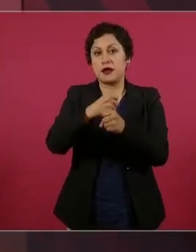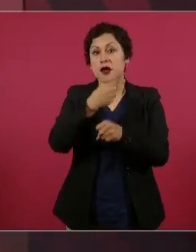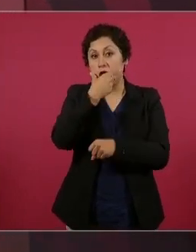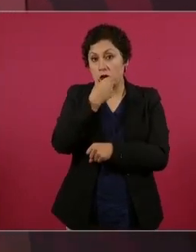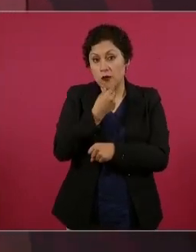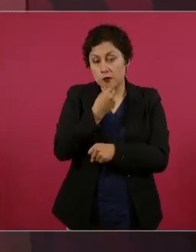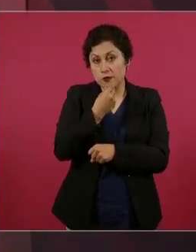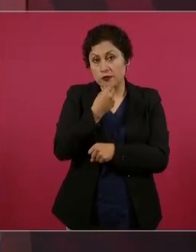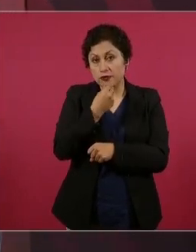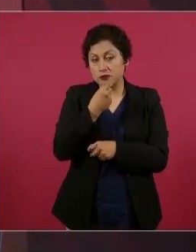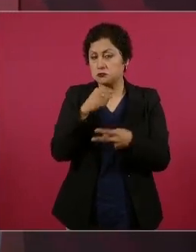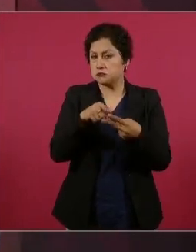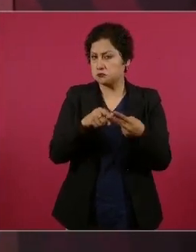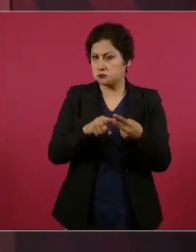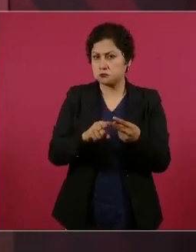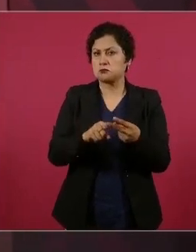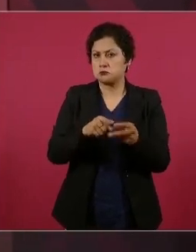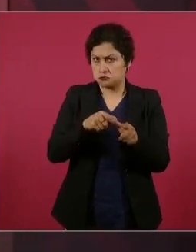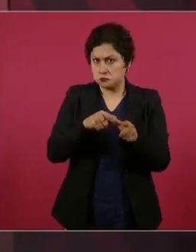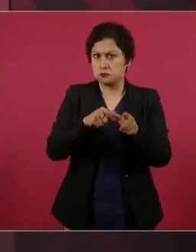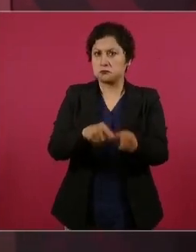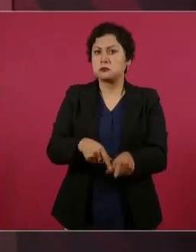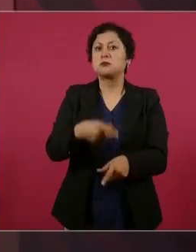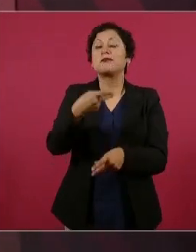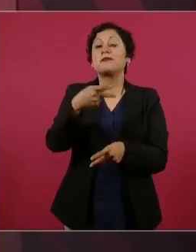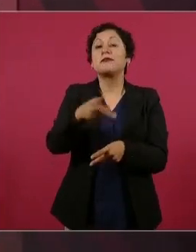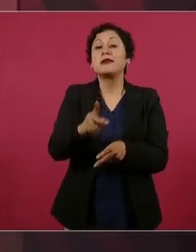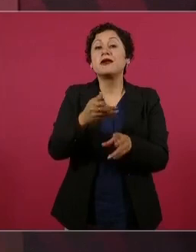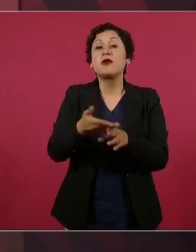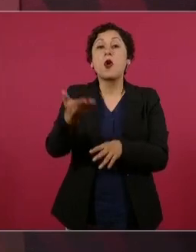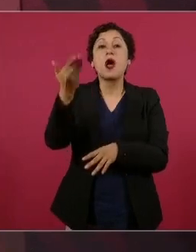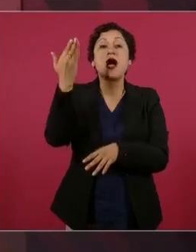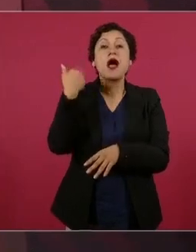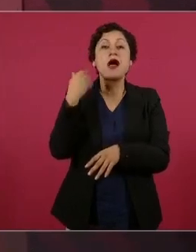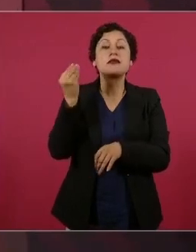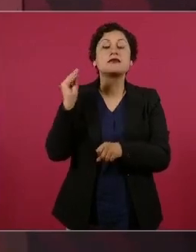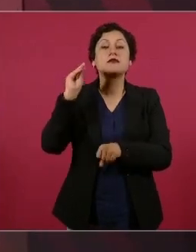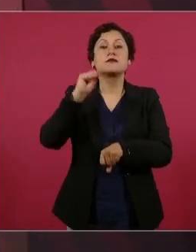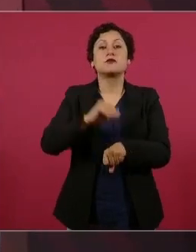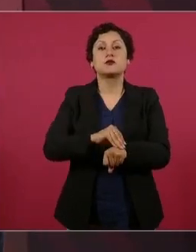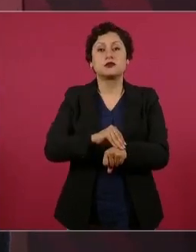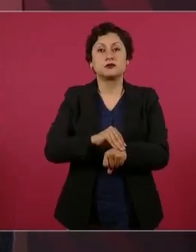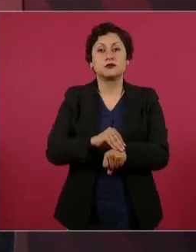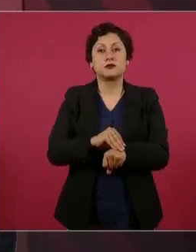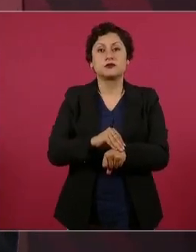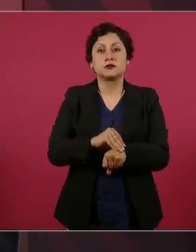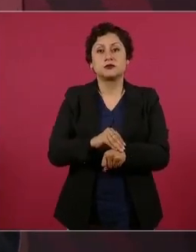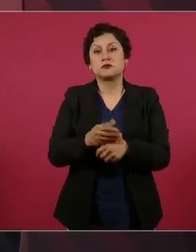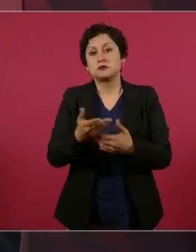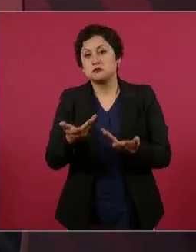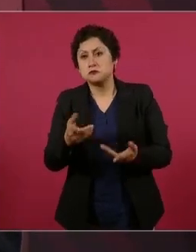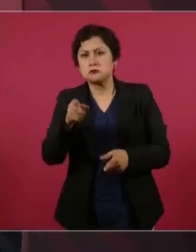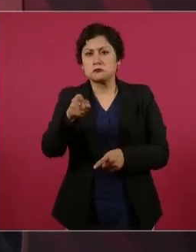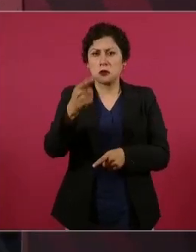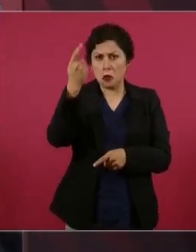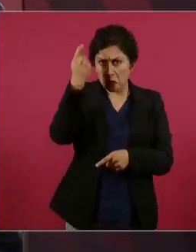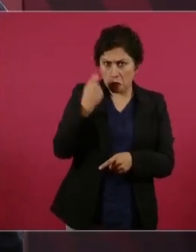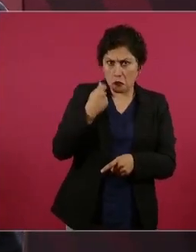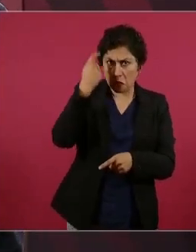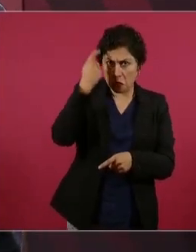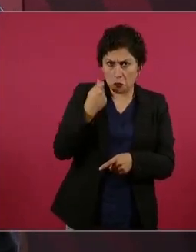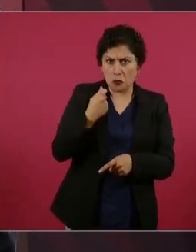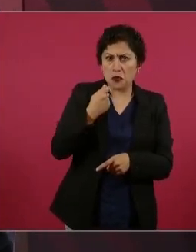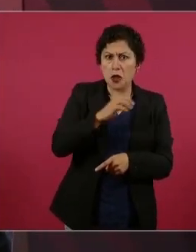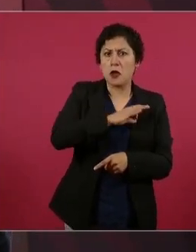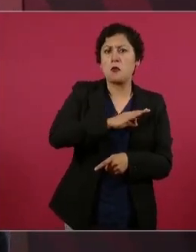hombres, pero les pusieron condiciones de que podrían jubilarse a